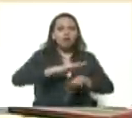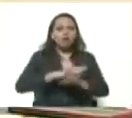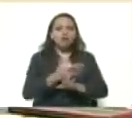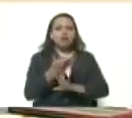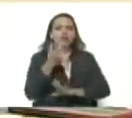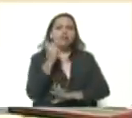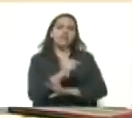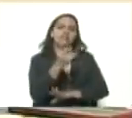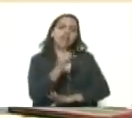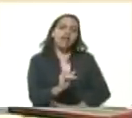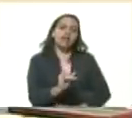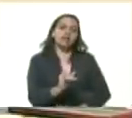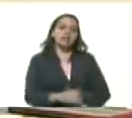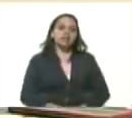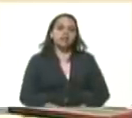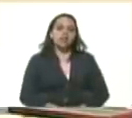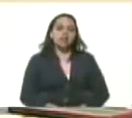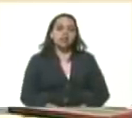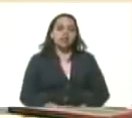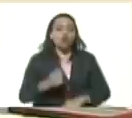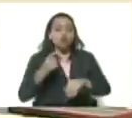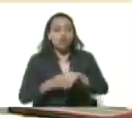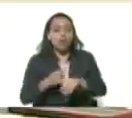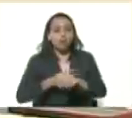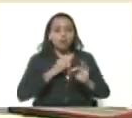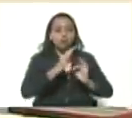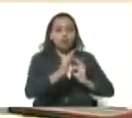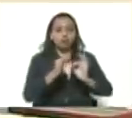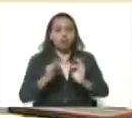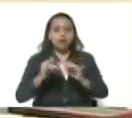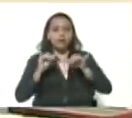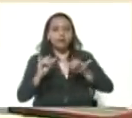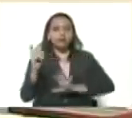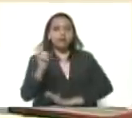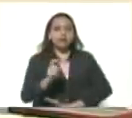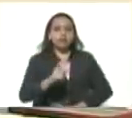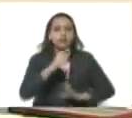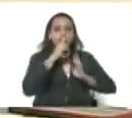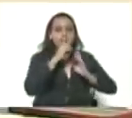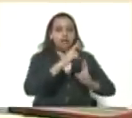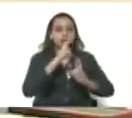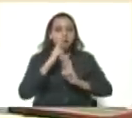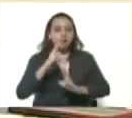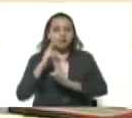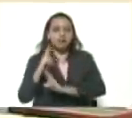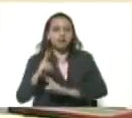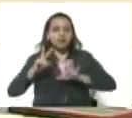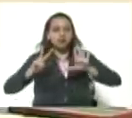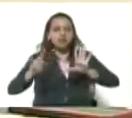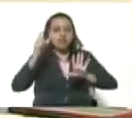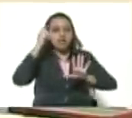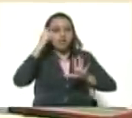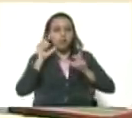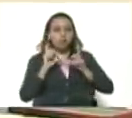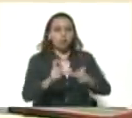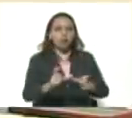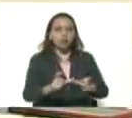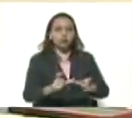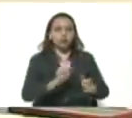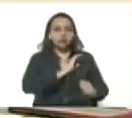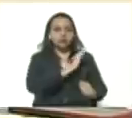ver también con los ciclos de contagio, y por eso la necesidad de que se respeten estos 7 días de cuarentena